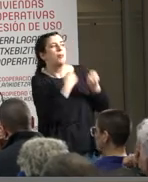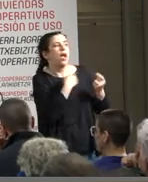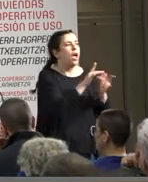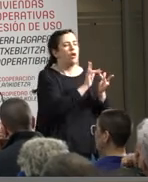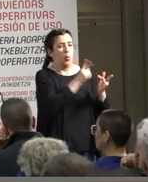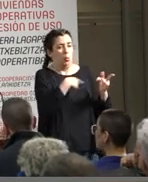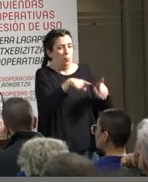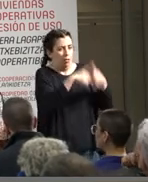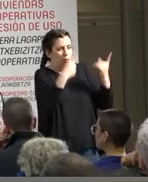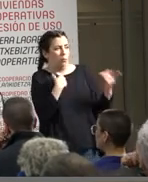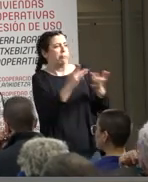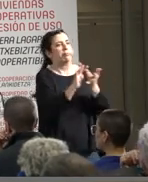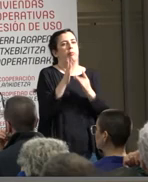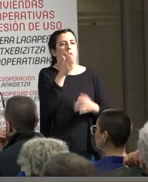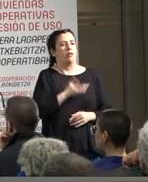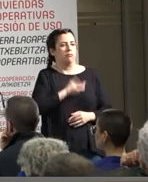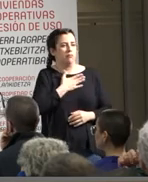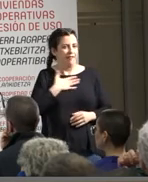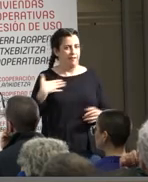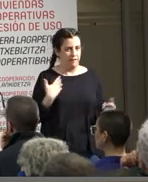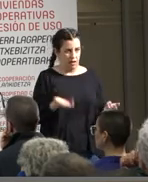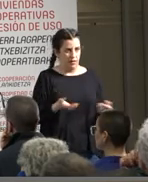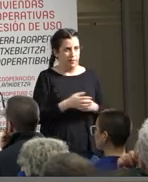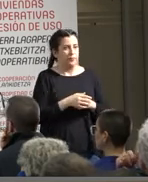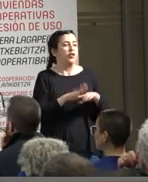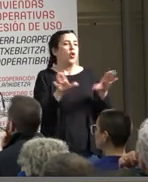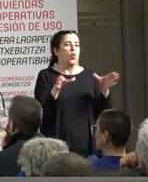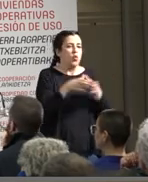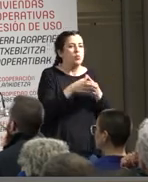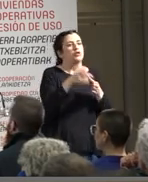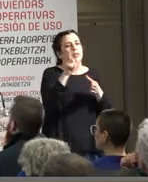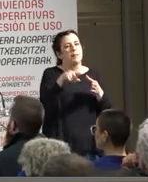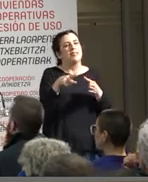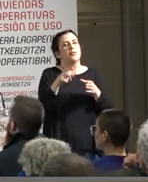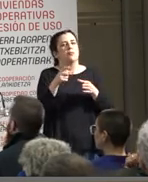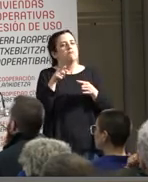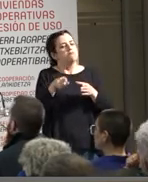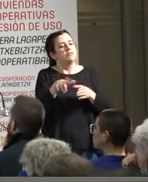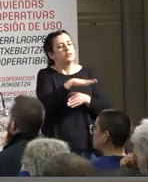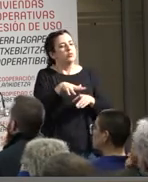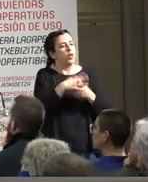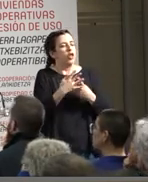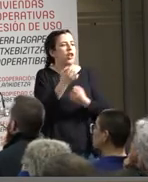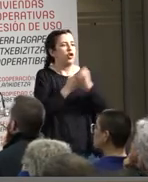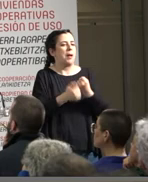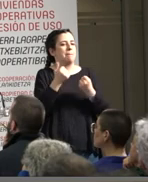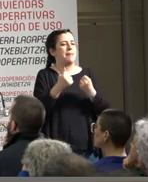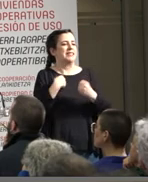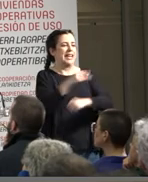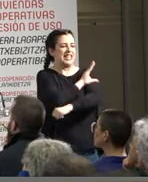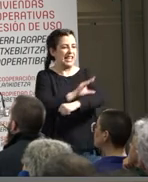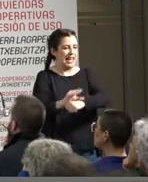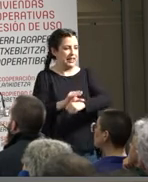podemos generar un grupo diverso en muchas facetas, pero también en la económica, que lo hace más resiliente. Entonces, esta es una oportunidad